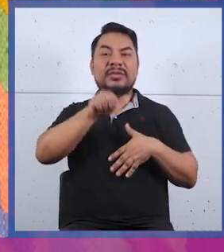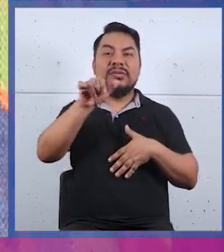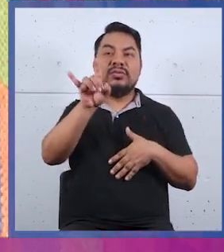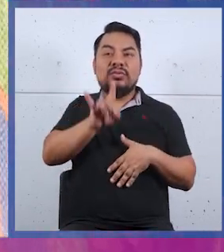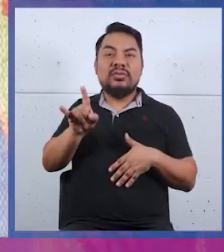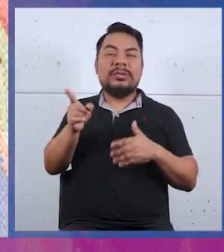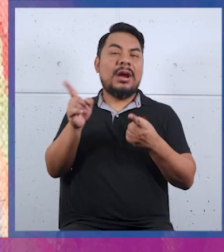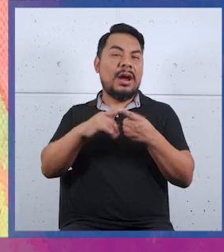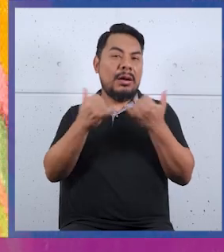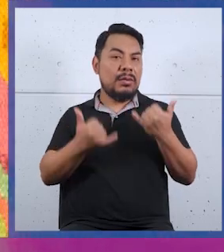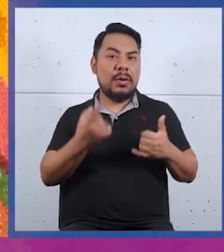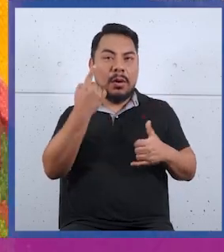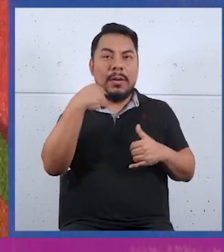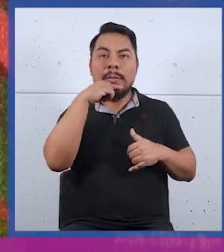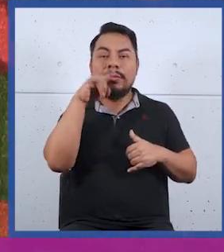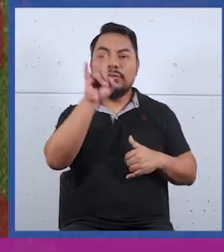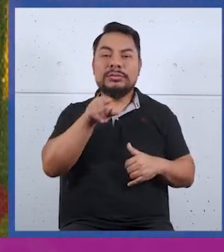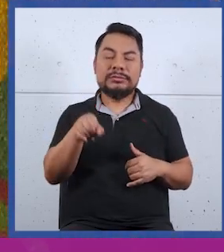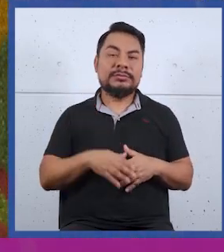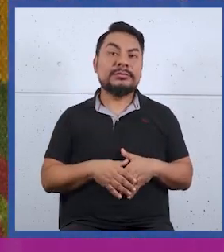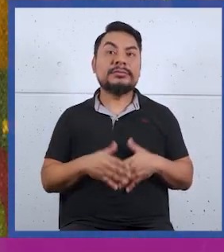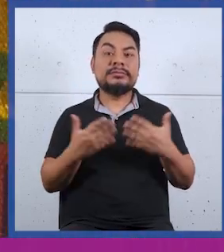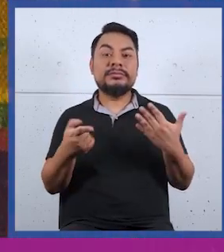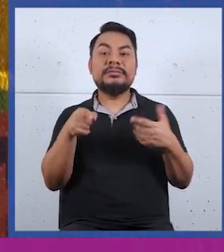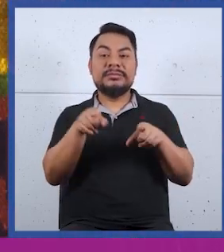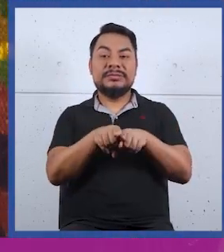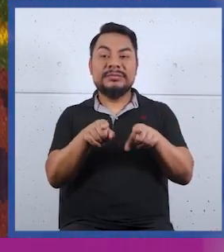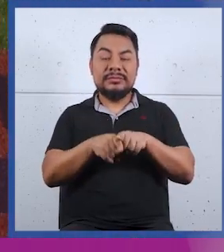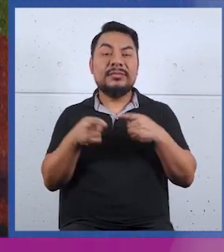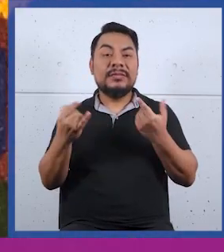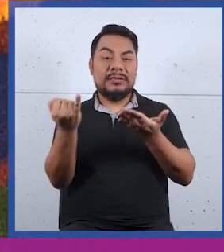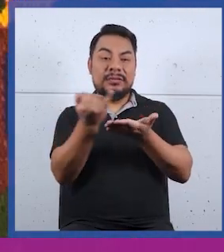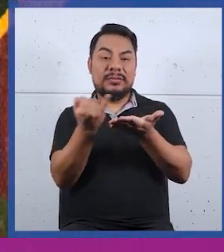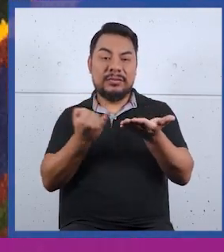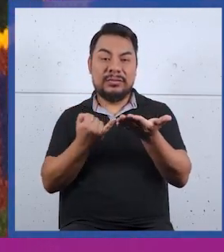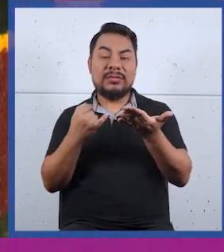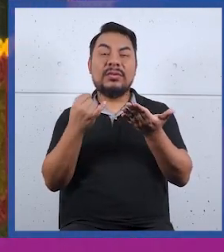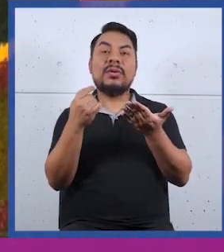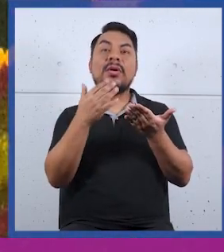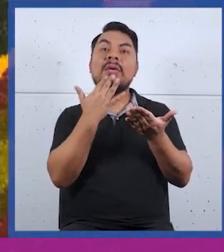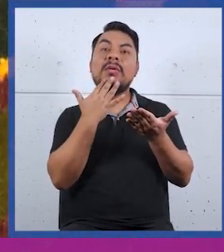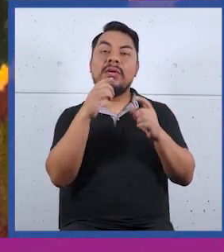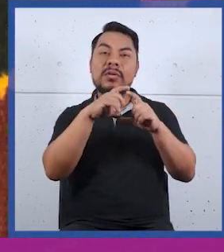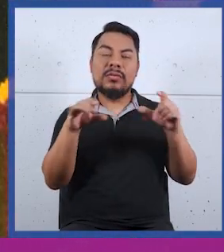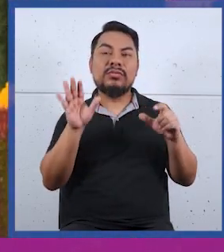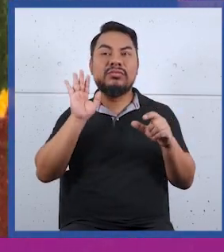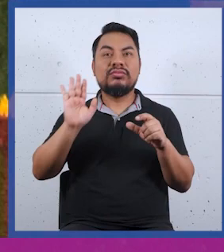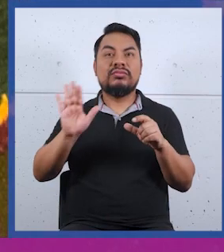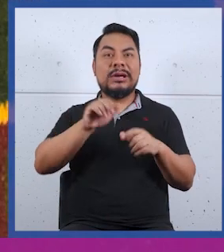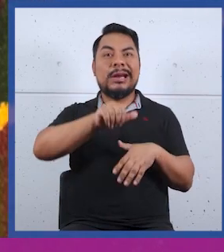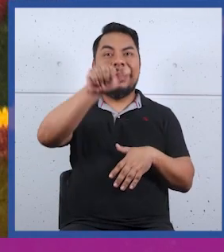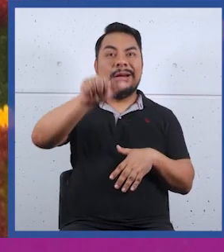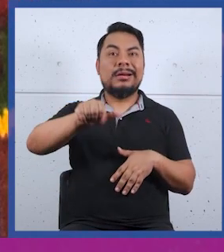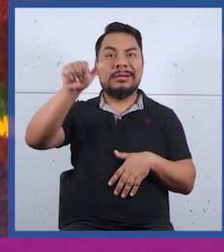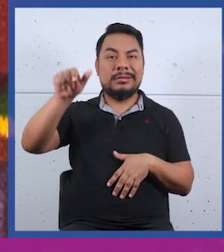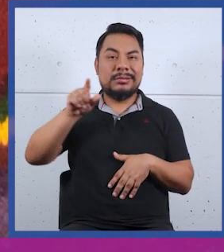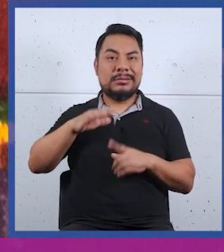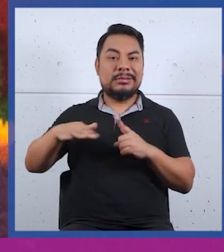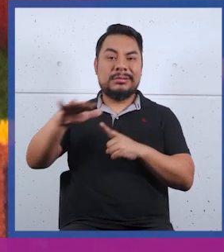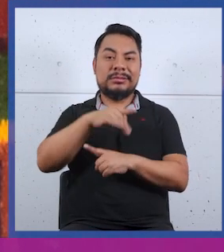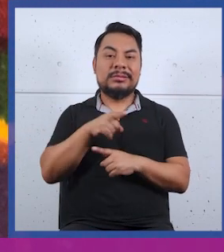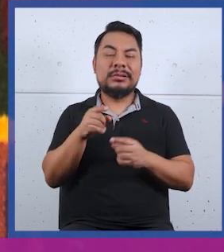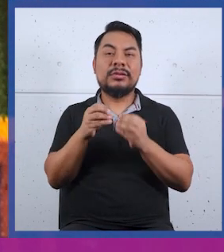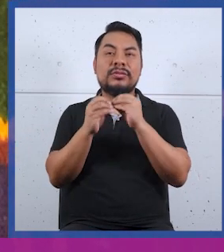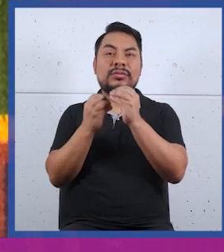utilizando hombres, mujeres. Los diseños que estamos utilizando son diseños de cosmovisión andina,